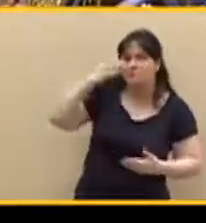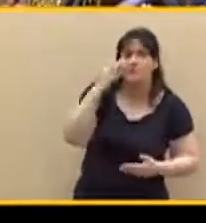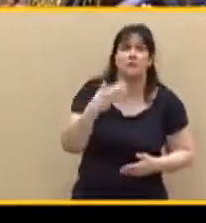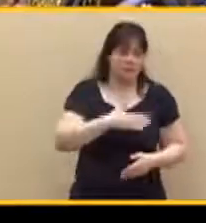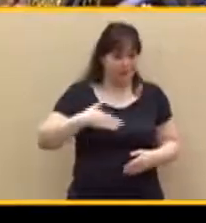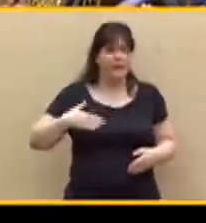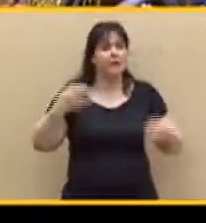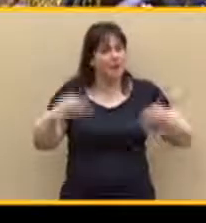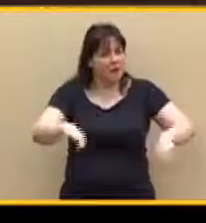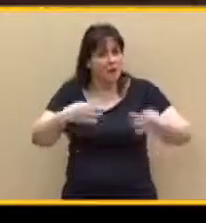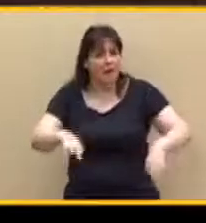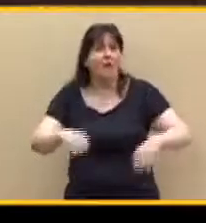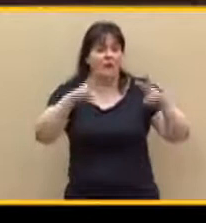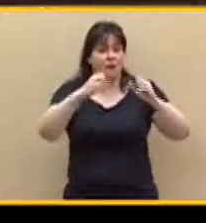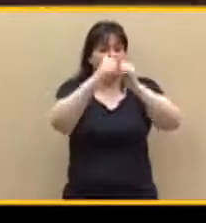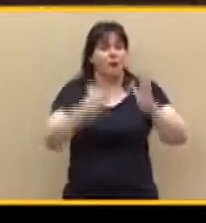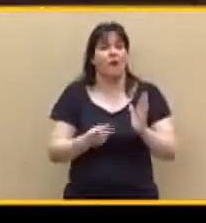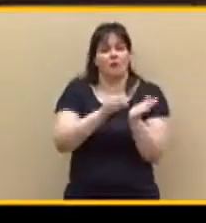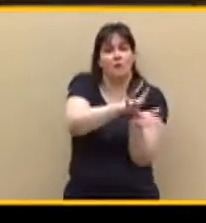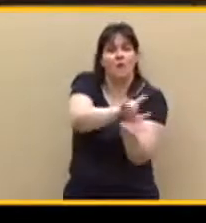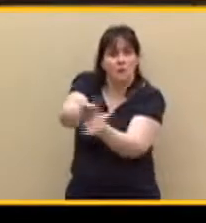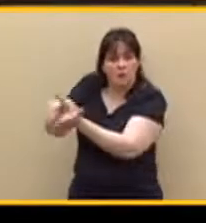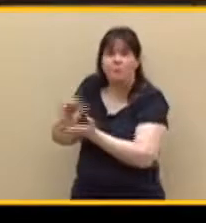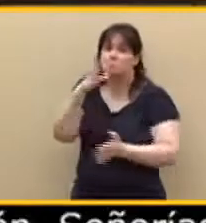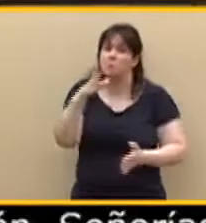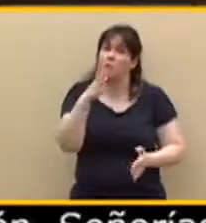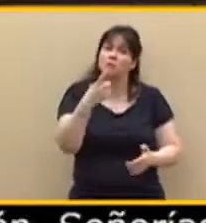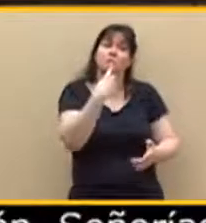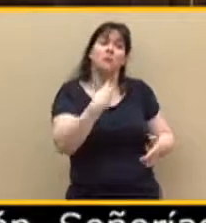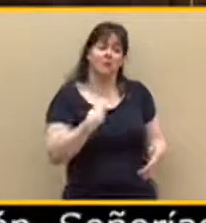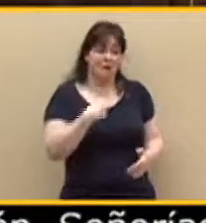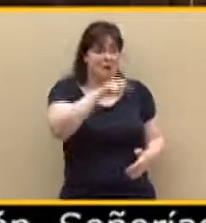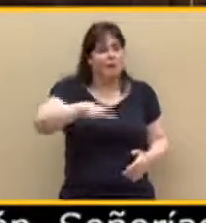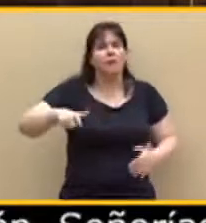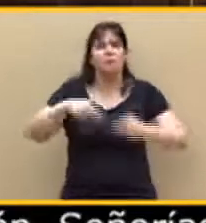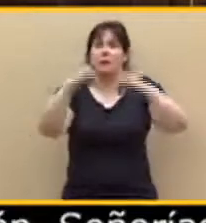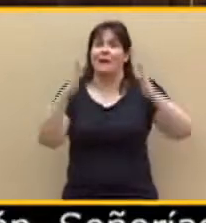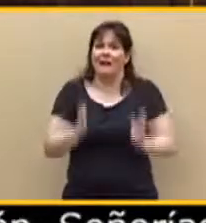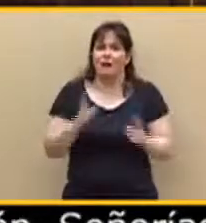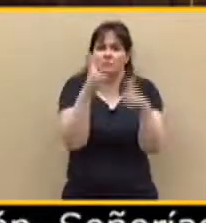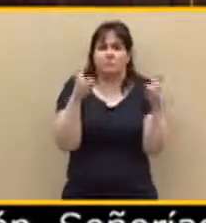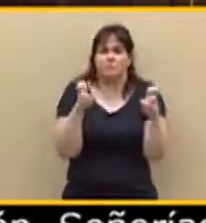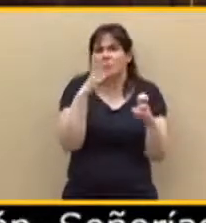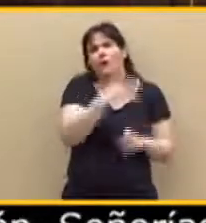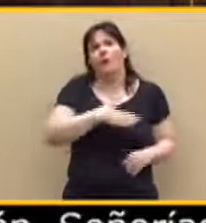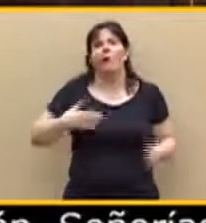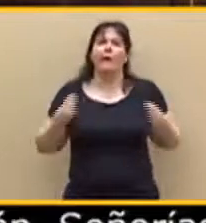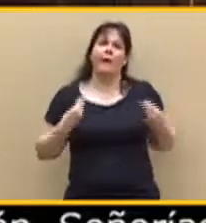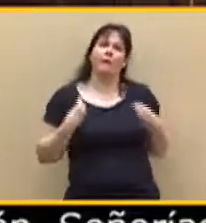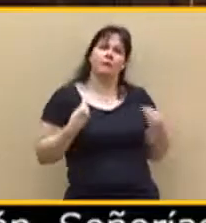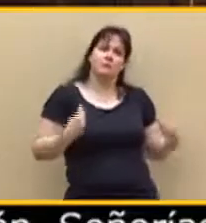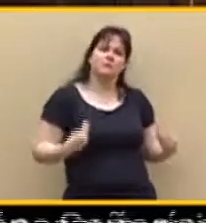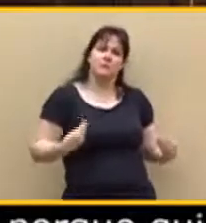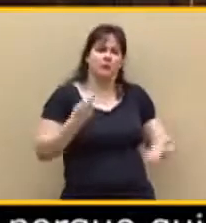desahucios también, señorías, y por eso nos cuentan que la gente ocupa casas porque quiere vivir del cuento o porque quiere vivir por encima de